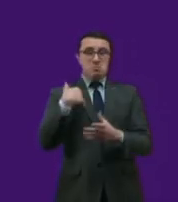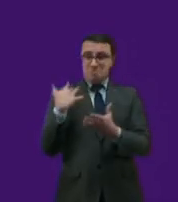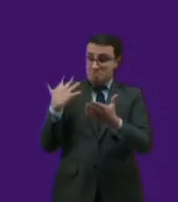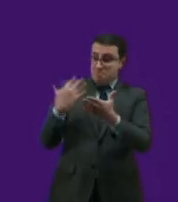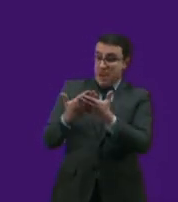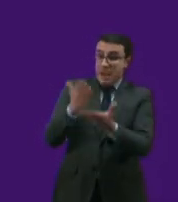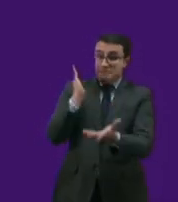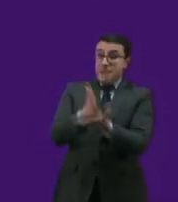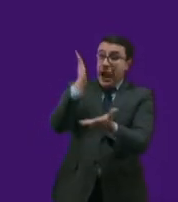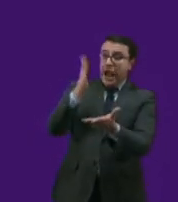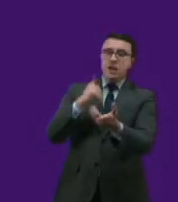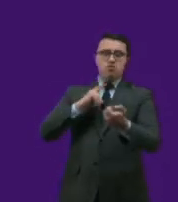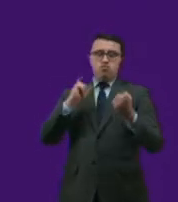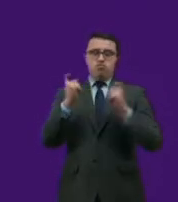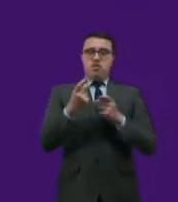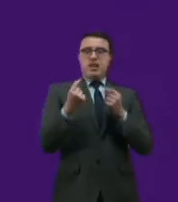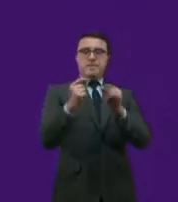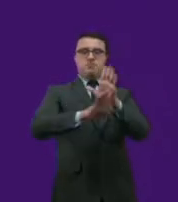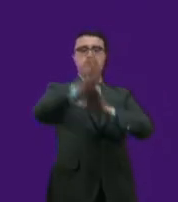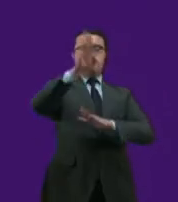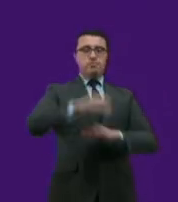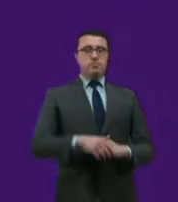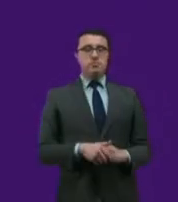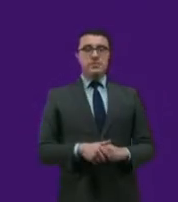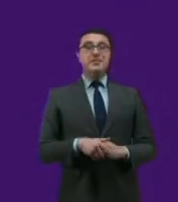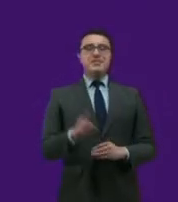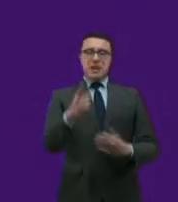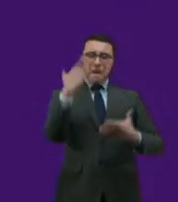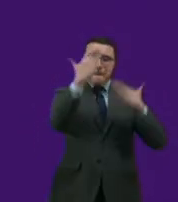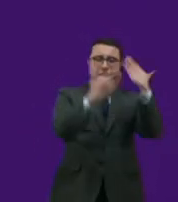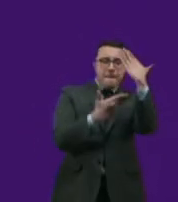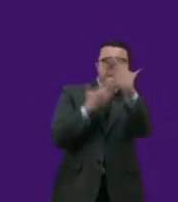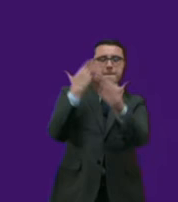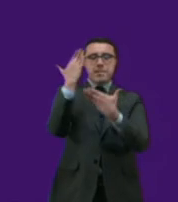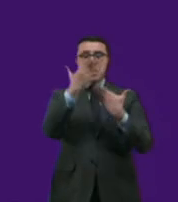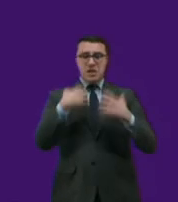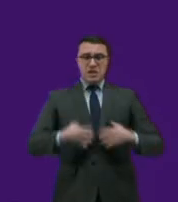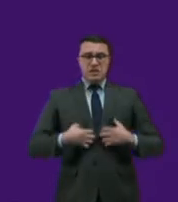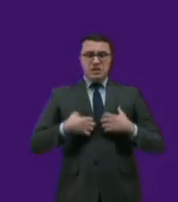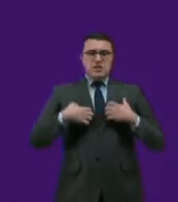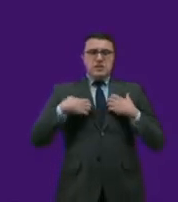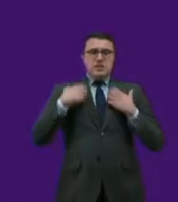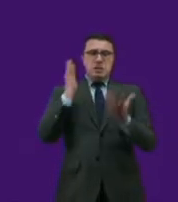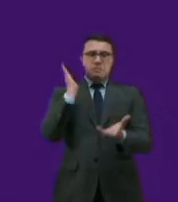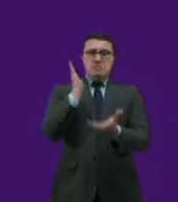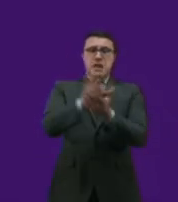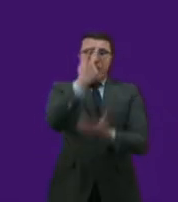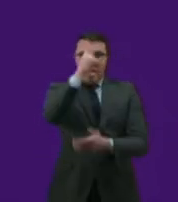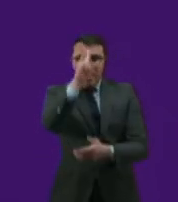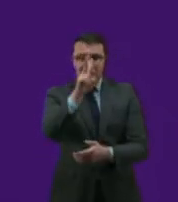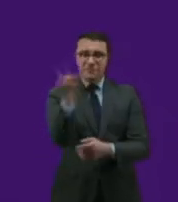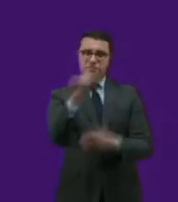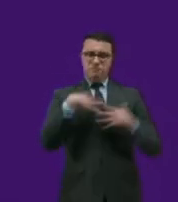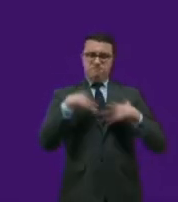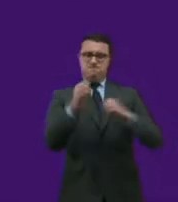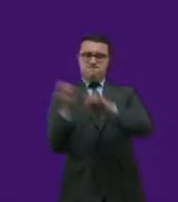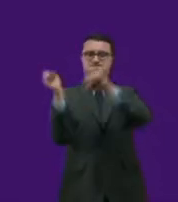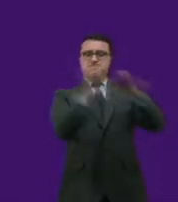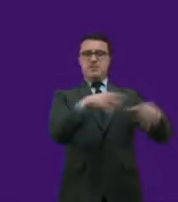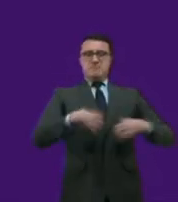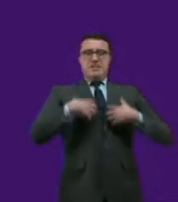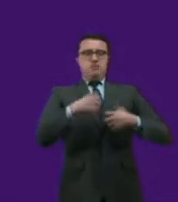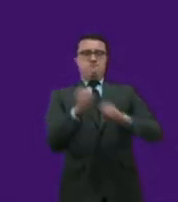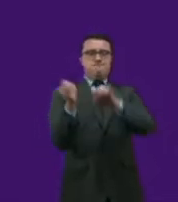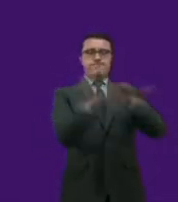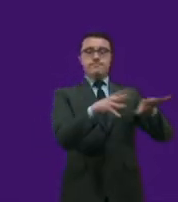crecer. Entonces, así de la experimentación y eliminar el miedo a la equivocación. Yo creería que eso es clave.